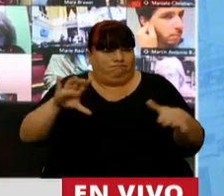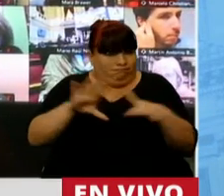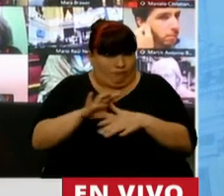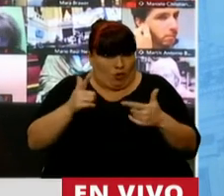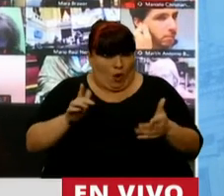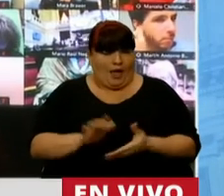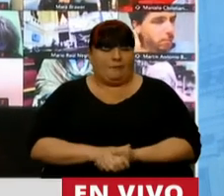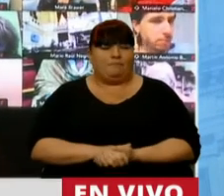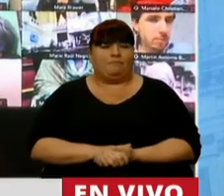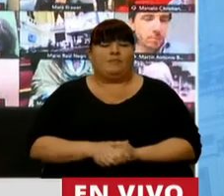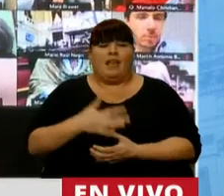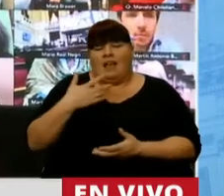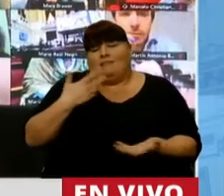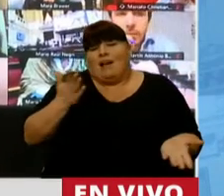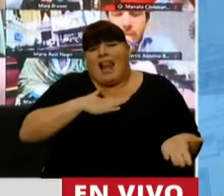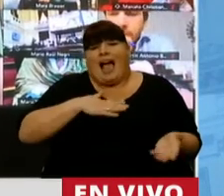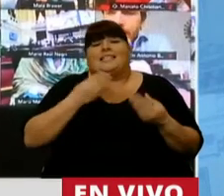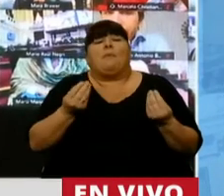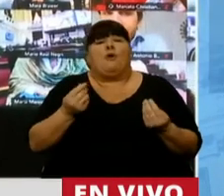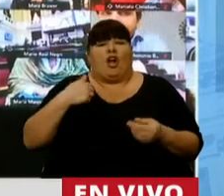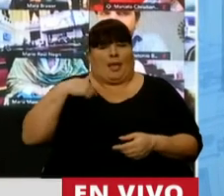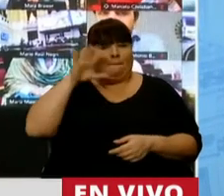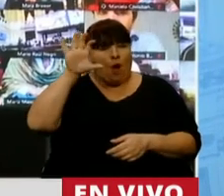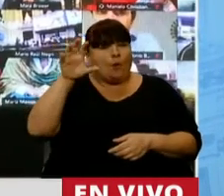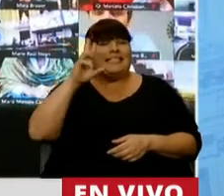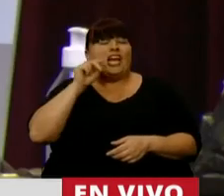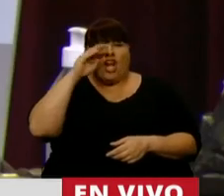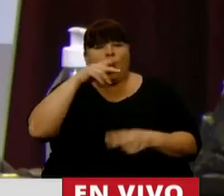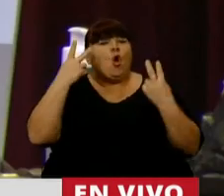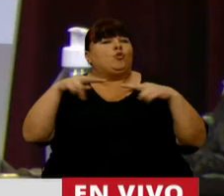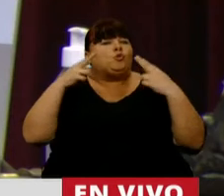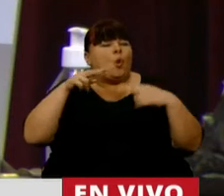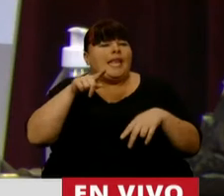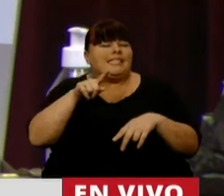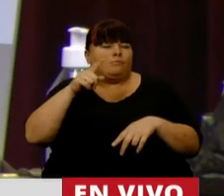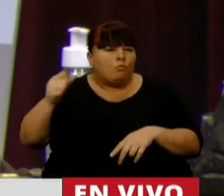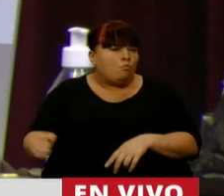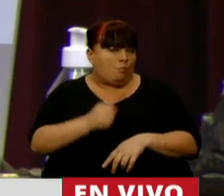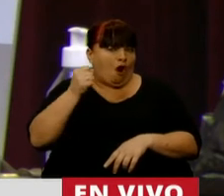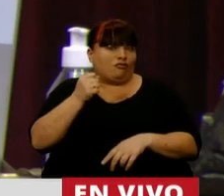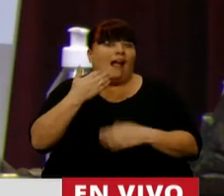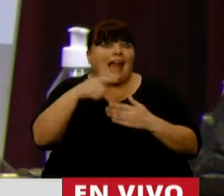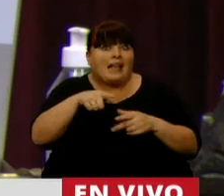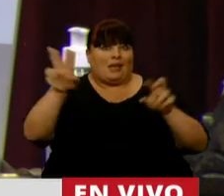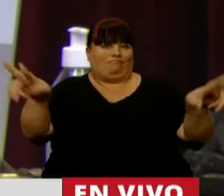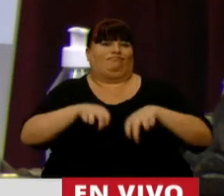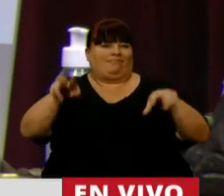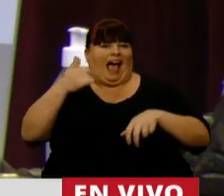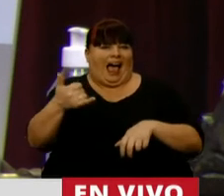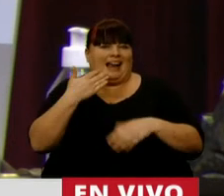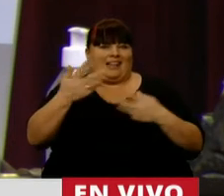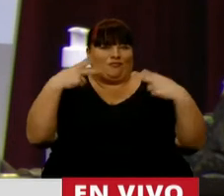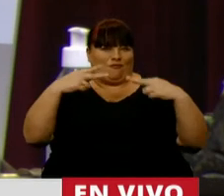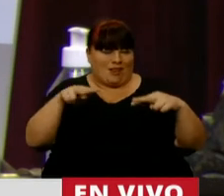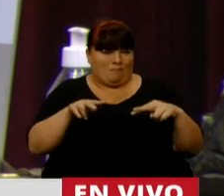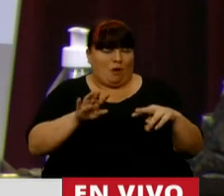efectiva. Lamentablemente digo, porque en mi provincia el turismo es una importante fuente de ingresos.